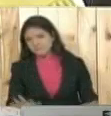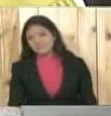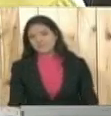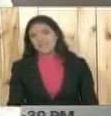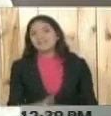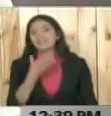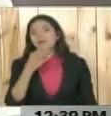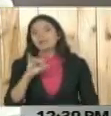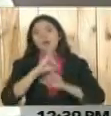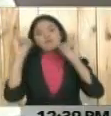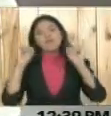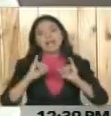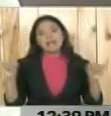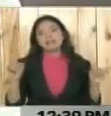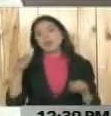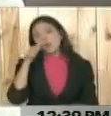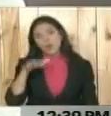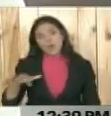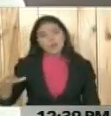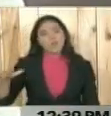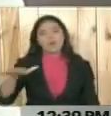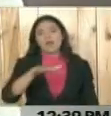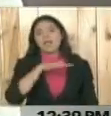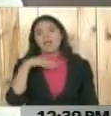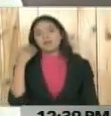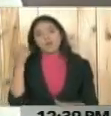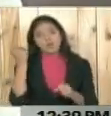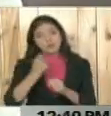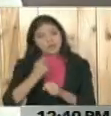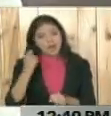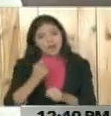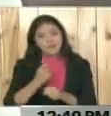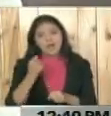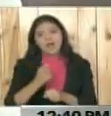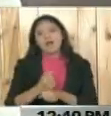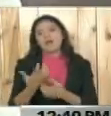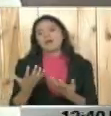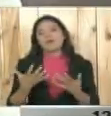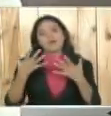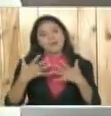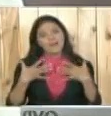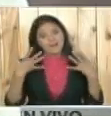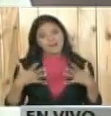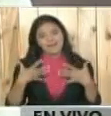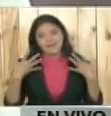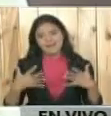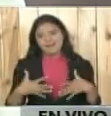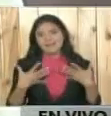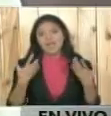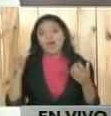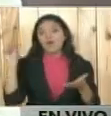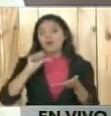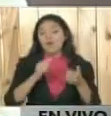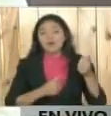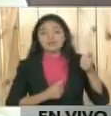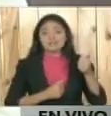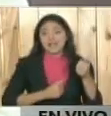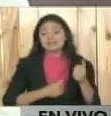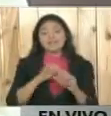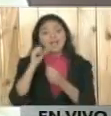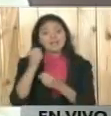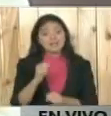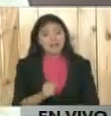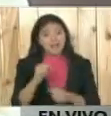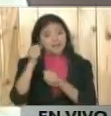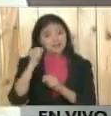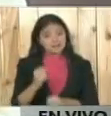Navidades felices, navidades con pueblo, navidades con trabajo, navidades con alegría, navidades sí, con salsa y gaita. Aquí fíjate,